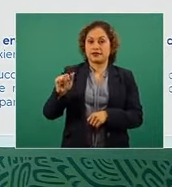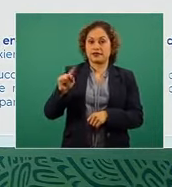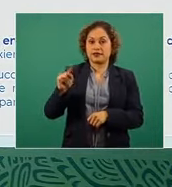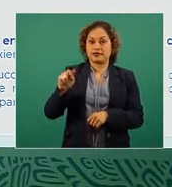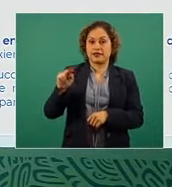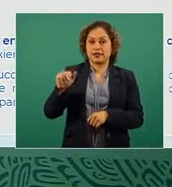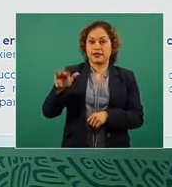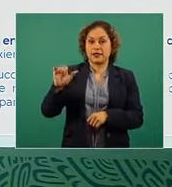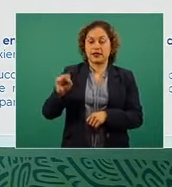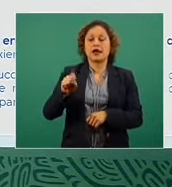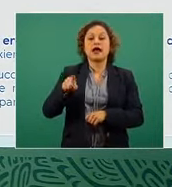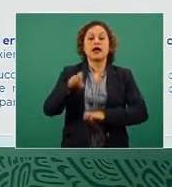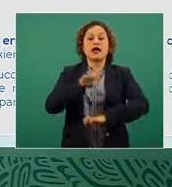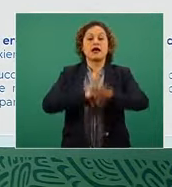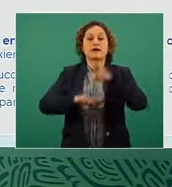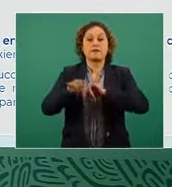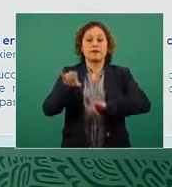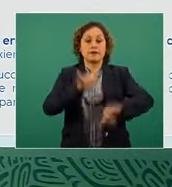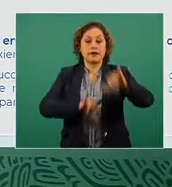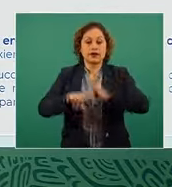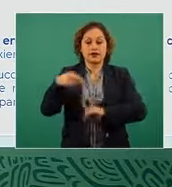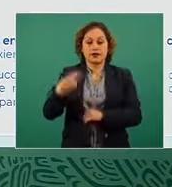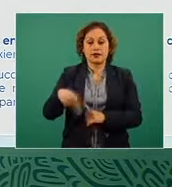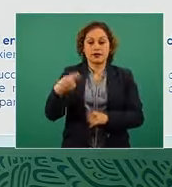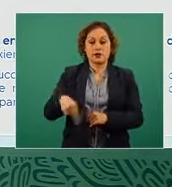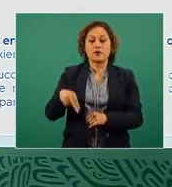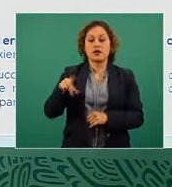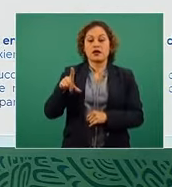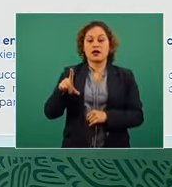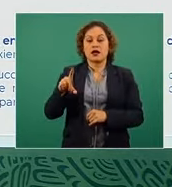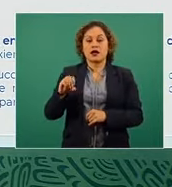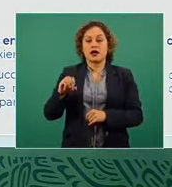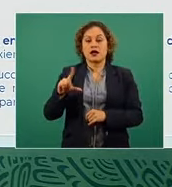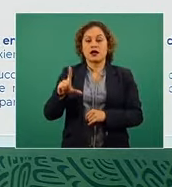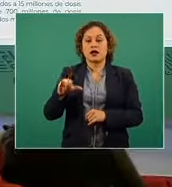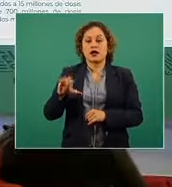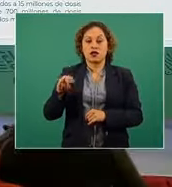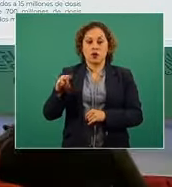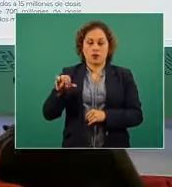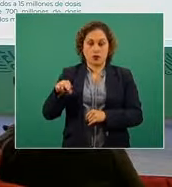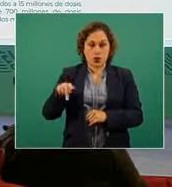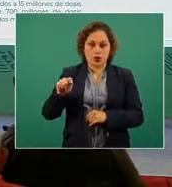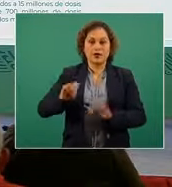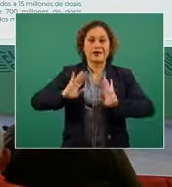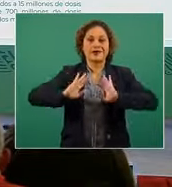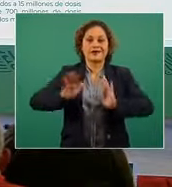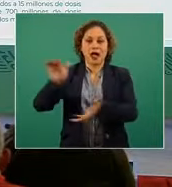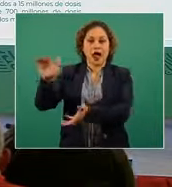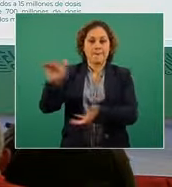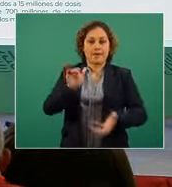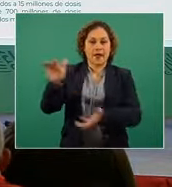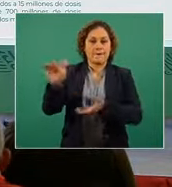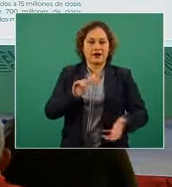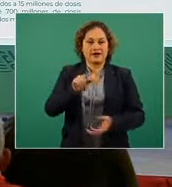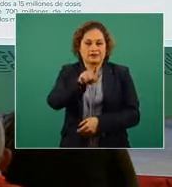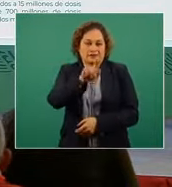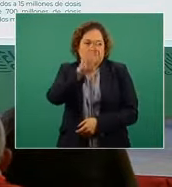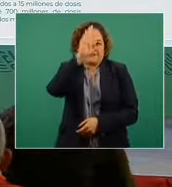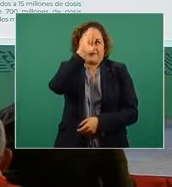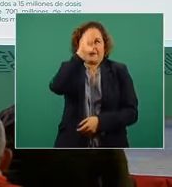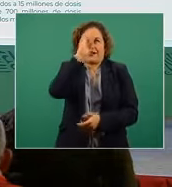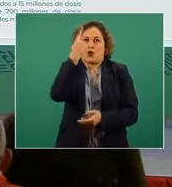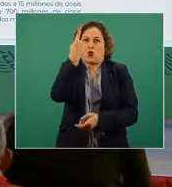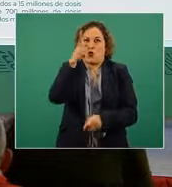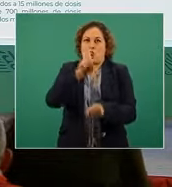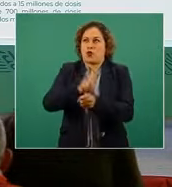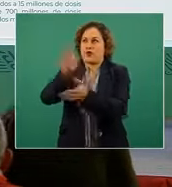laboratorios Leomont, que ya recibieron dos envíos. Se preguntarán ustedes por qué no se envasa de un día y se pone a la venta